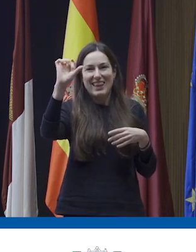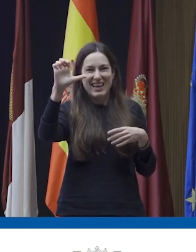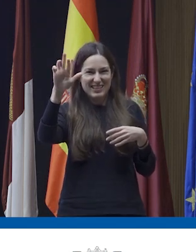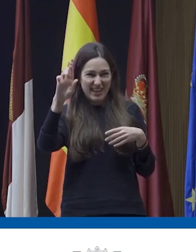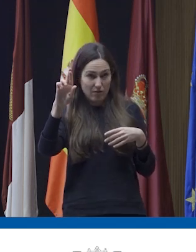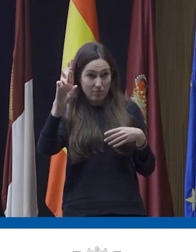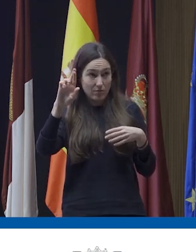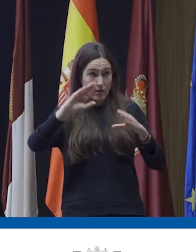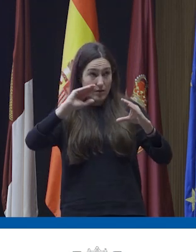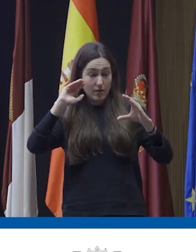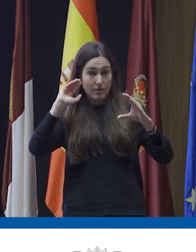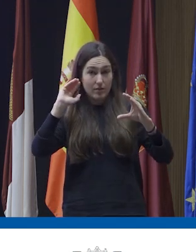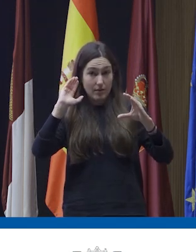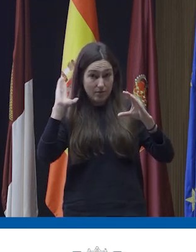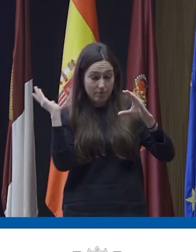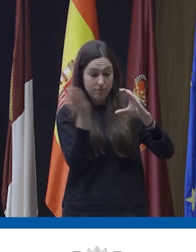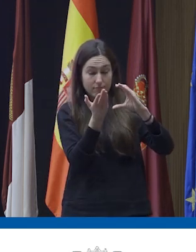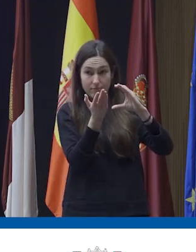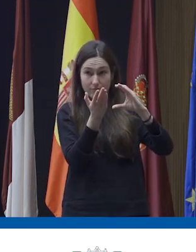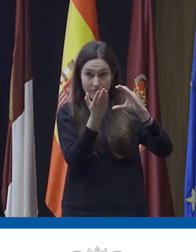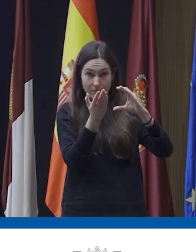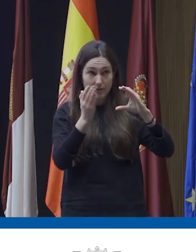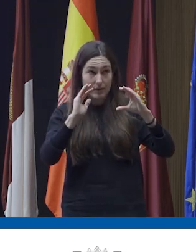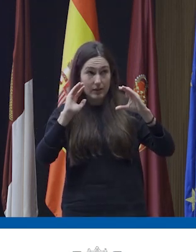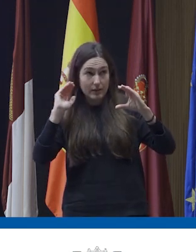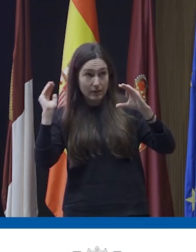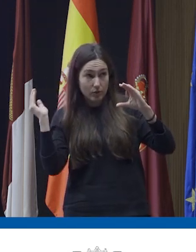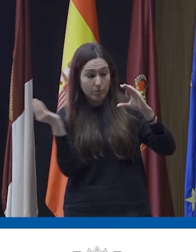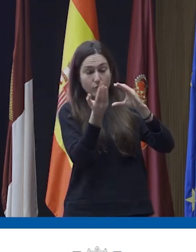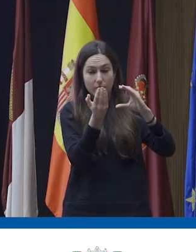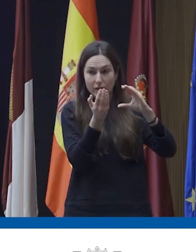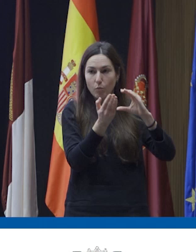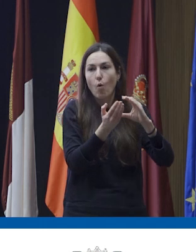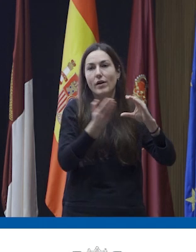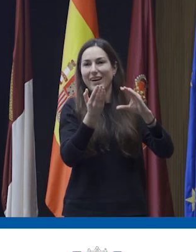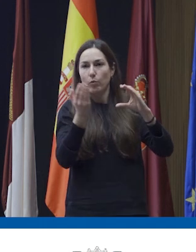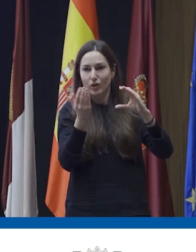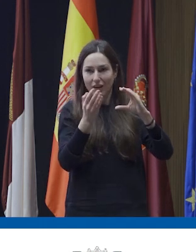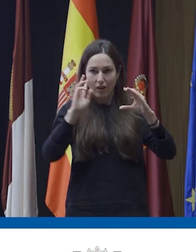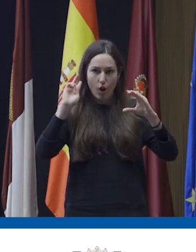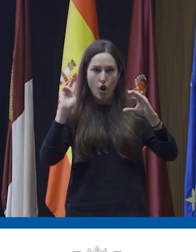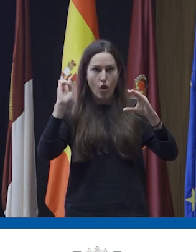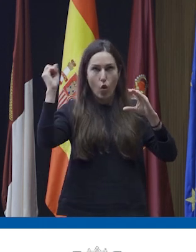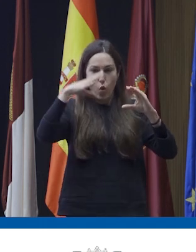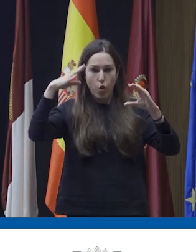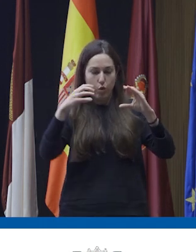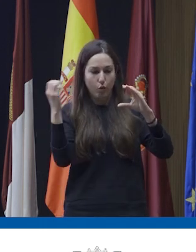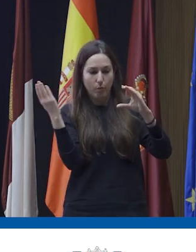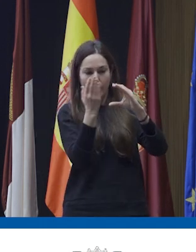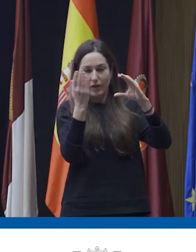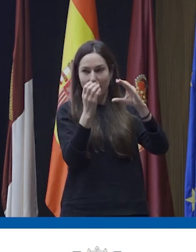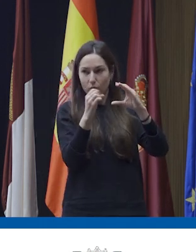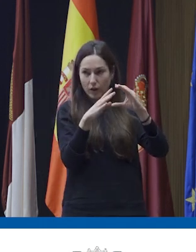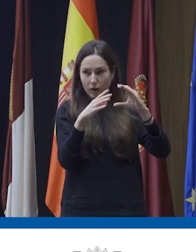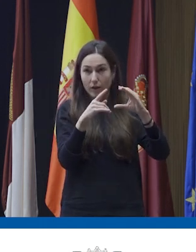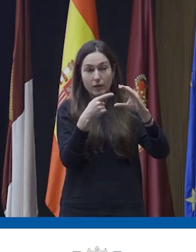entra, rebota, y entonces al rebotar la luz pues conseguimos una serie de medidas que